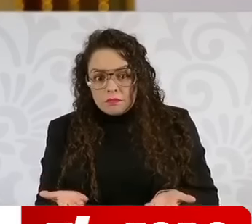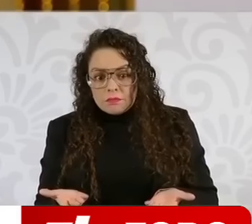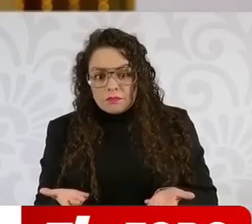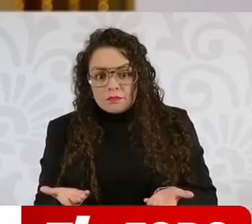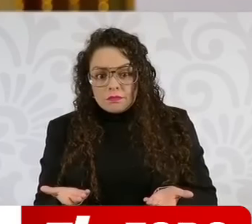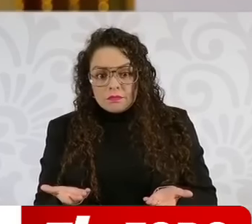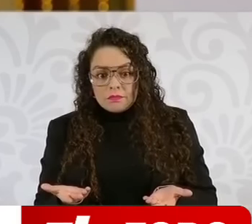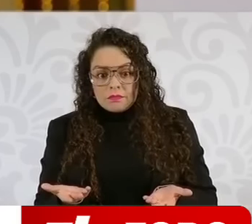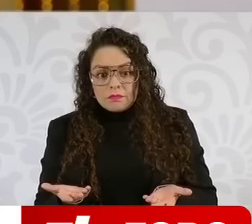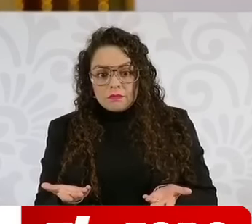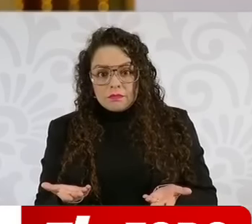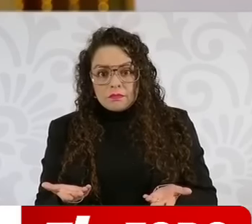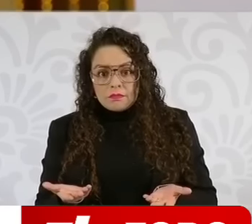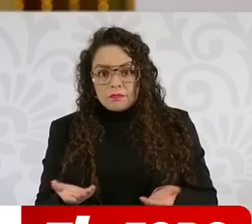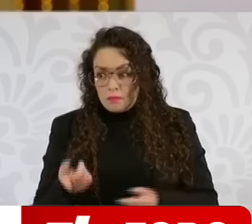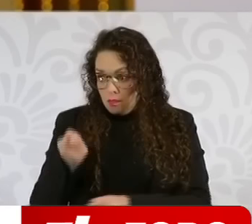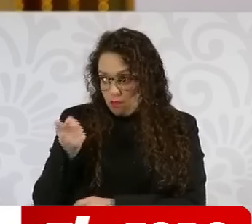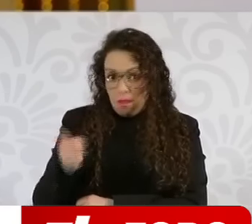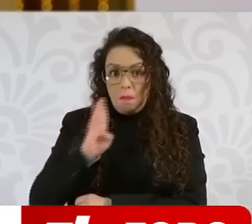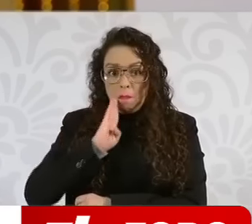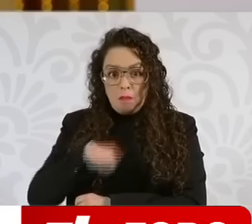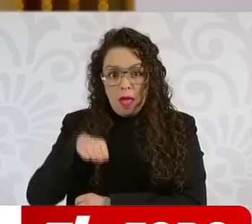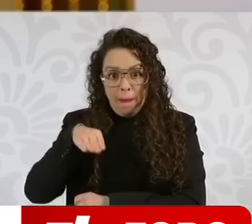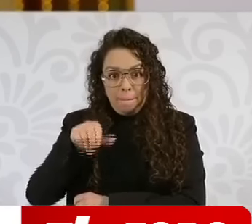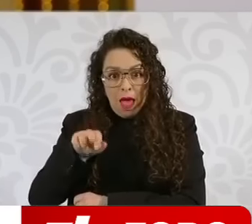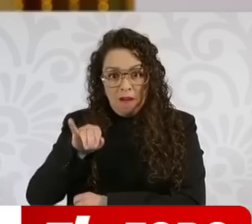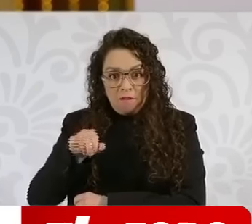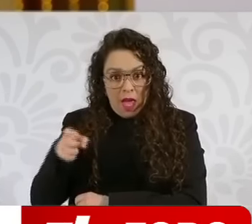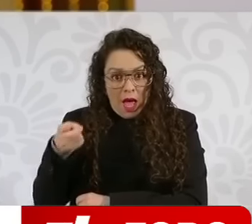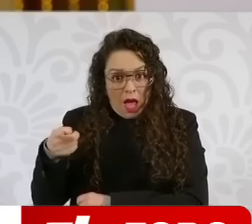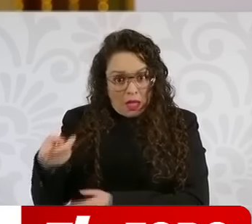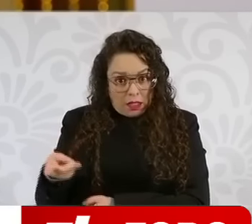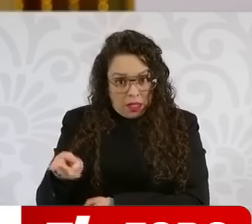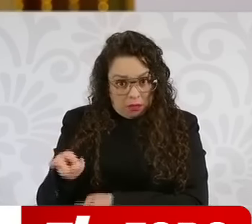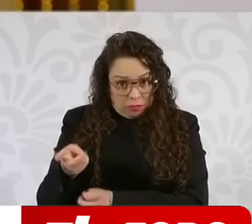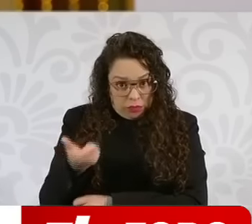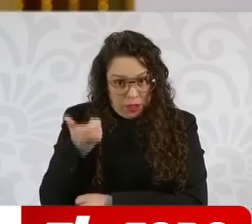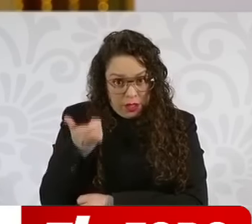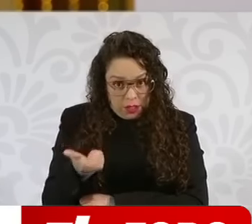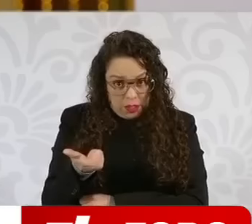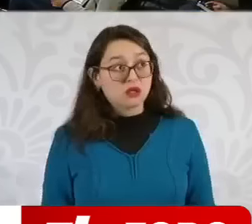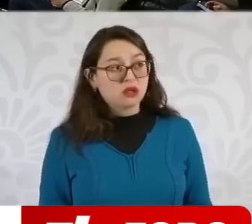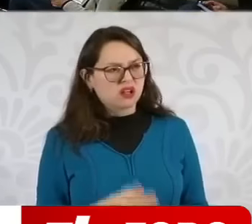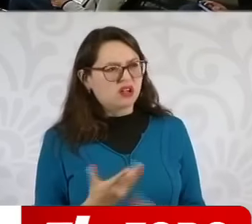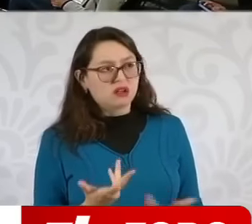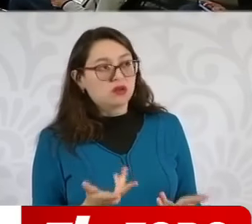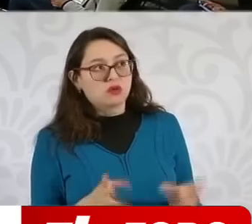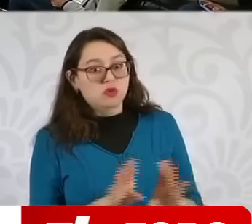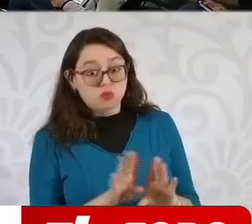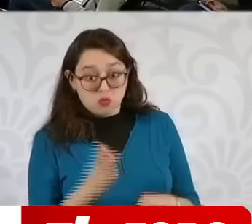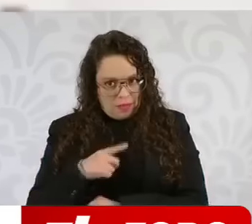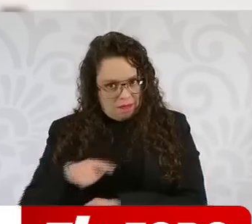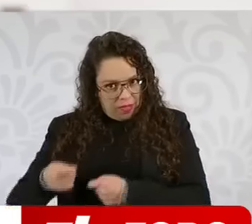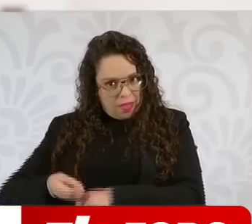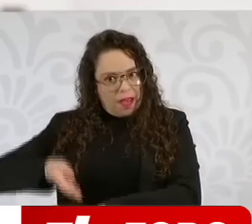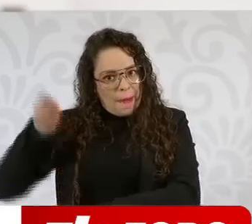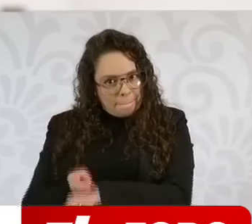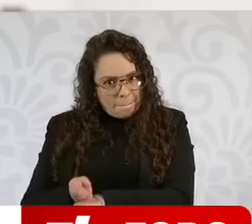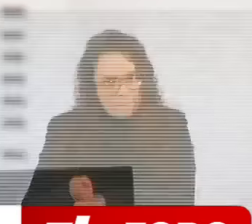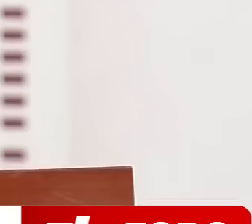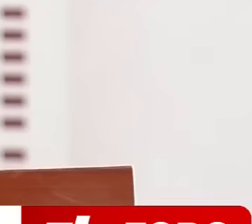Porque si son de procedencia ilícita, ¿cómo es posible que se sigan utilizando libremente? ¿Dónde está el